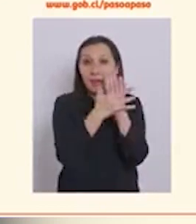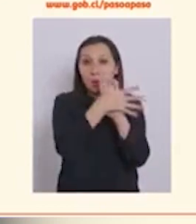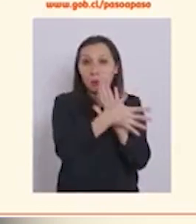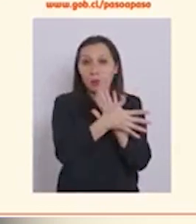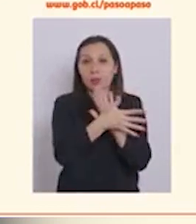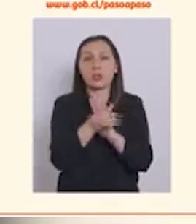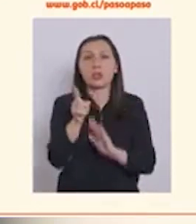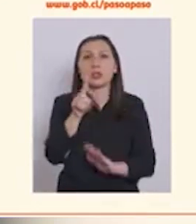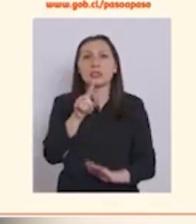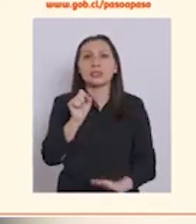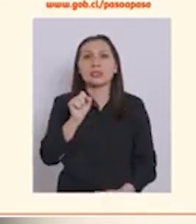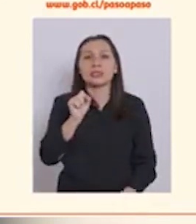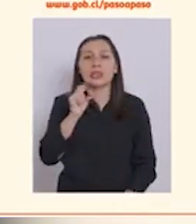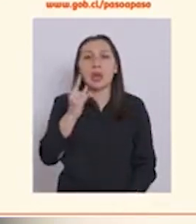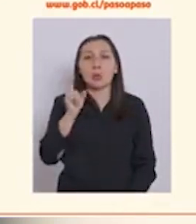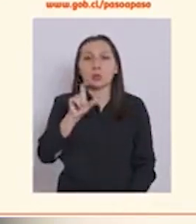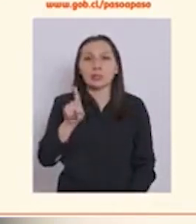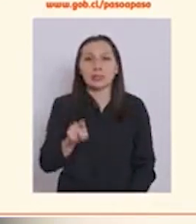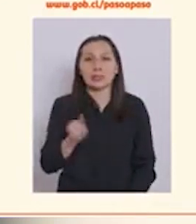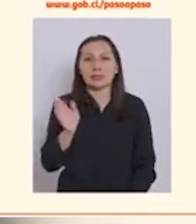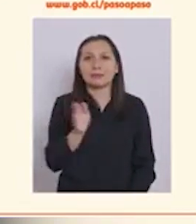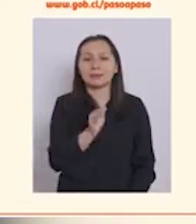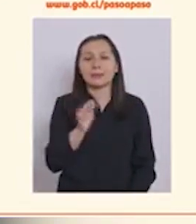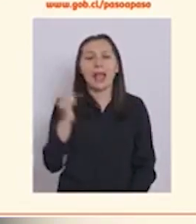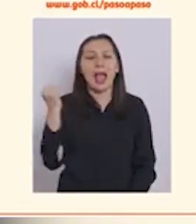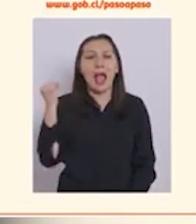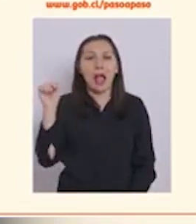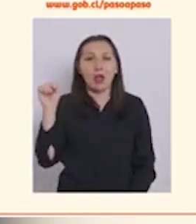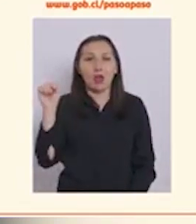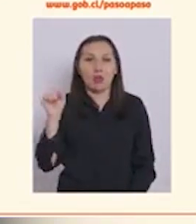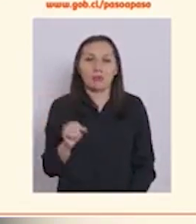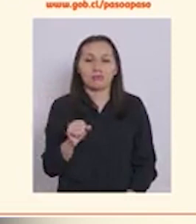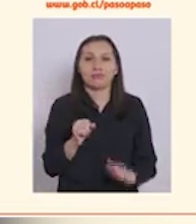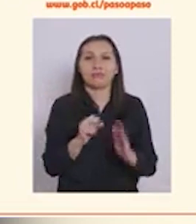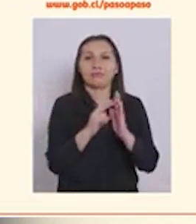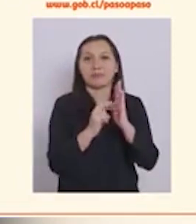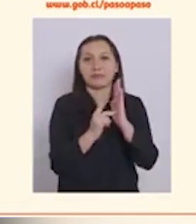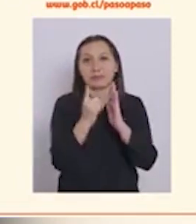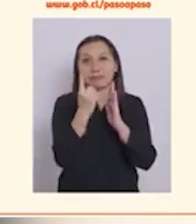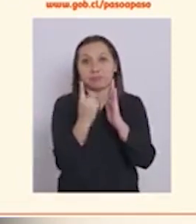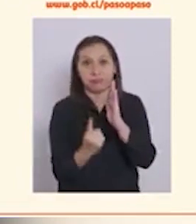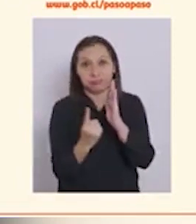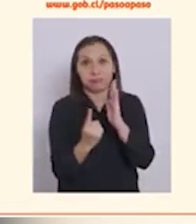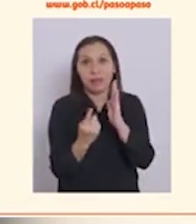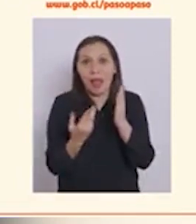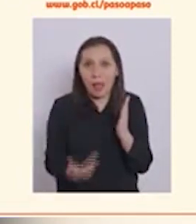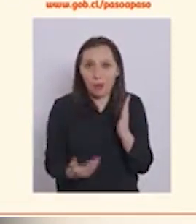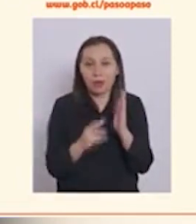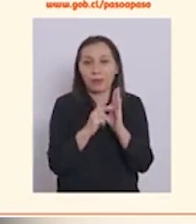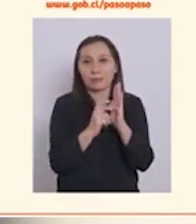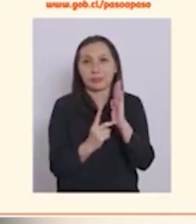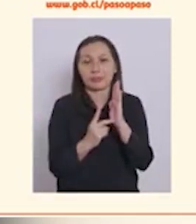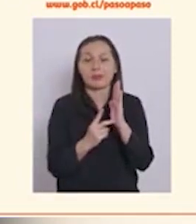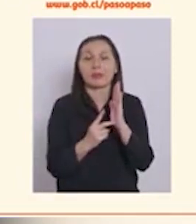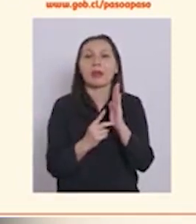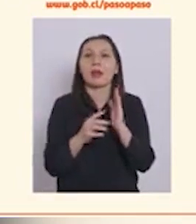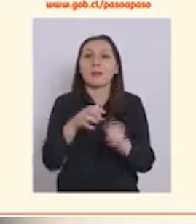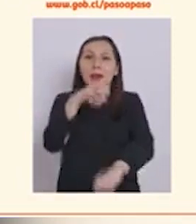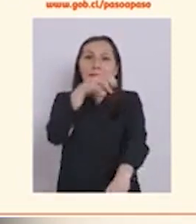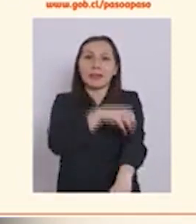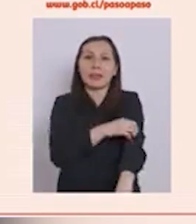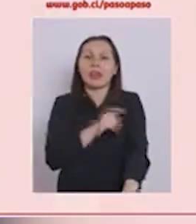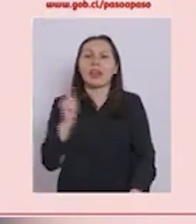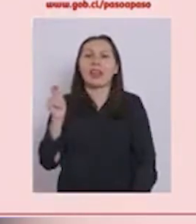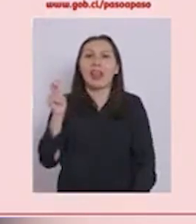región de la araucanía los sauces y angola retroceden a cuarentena en la